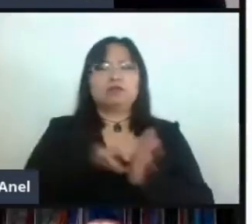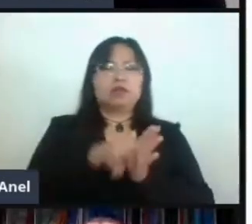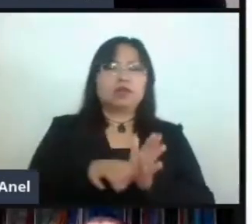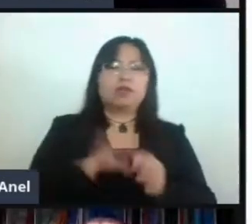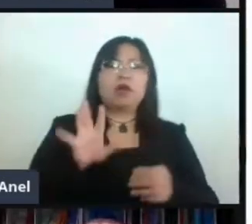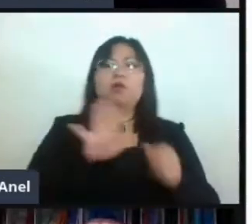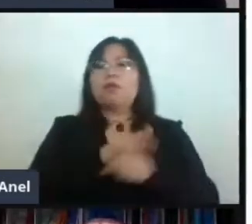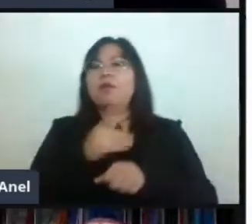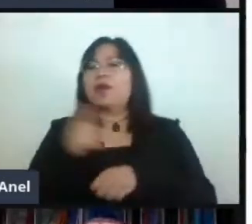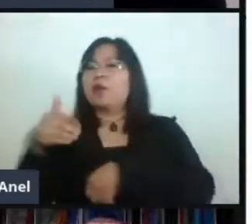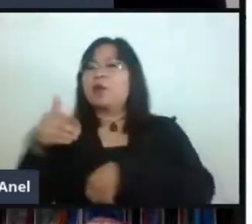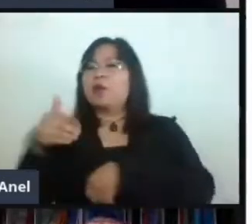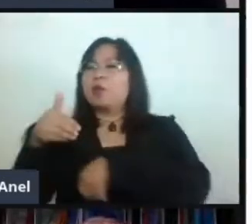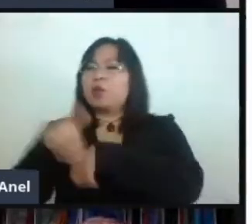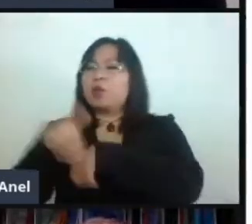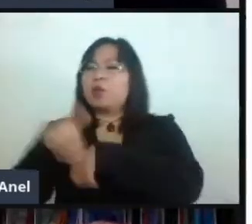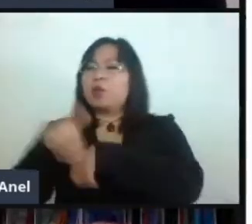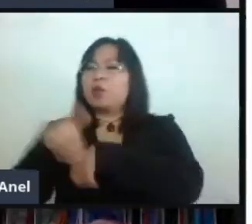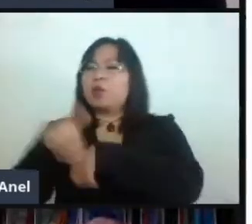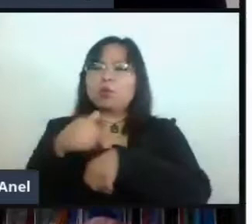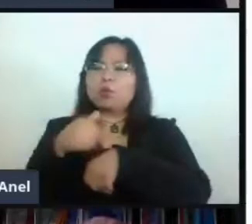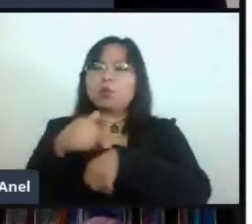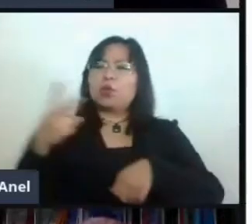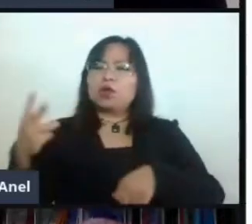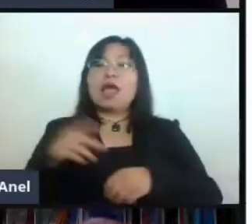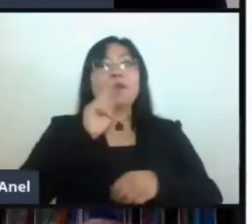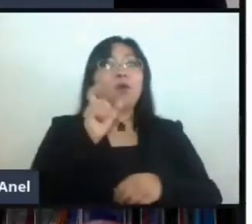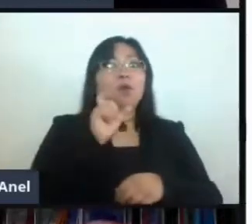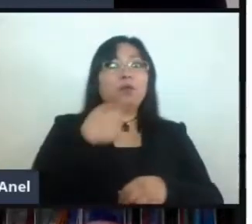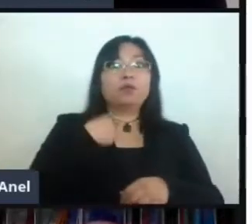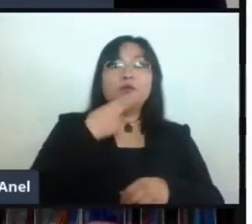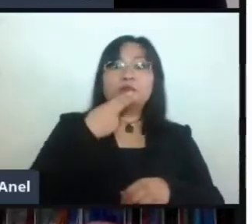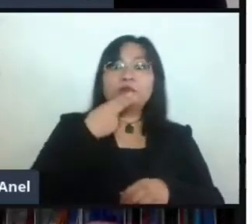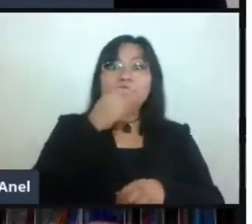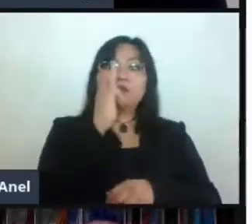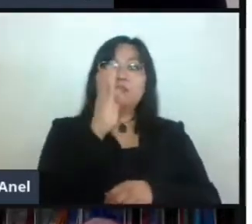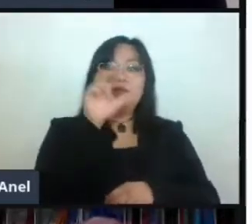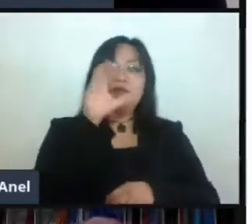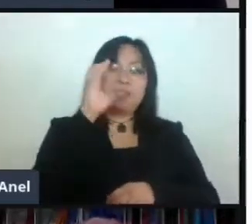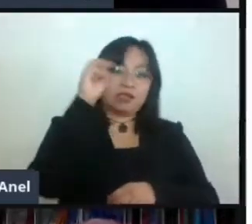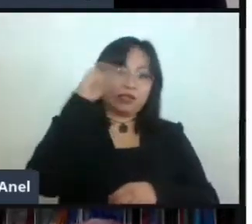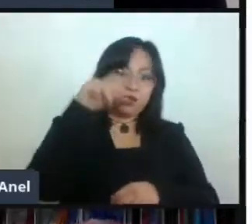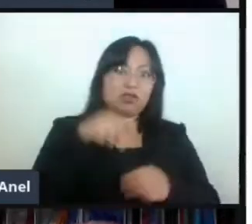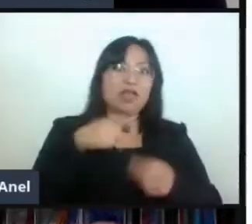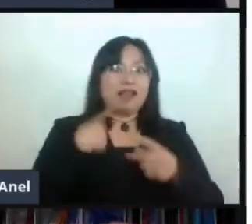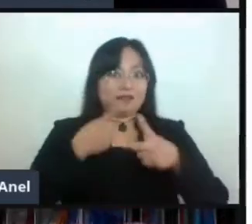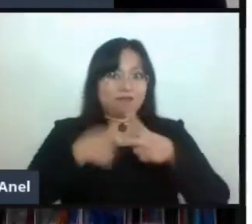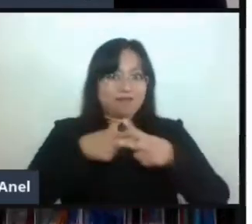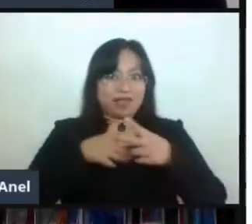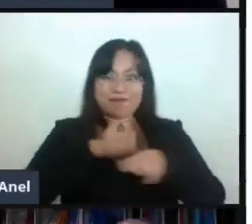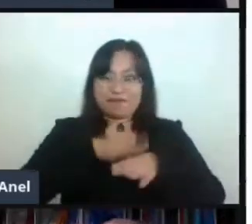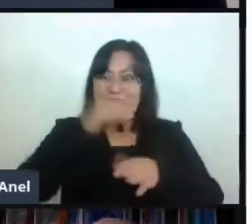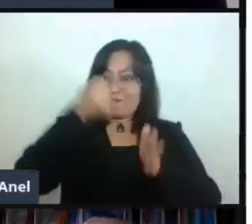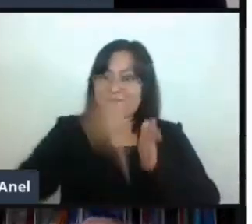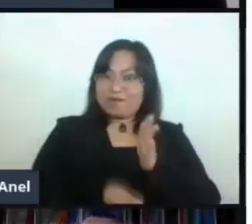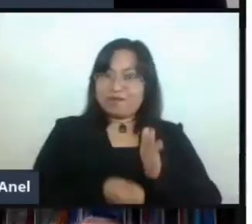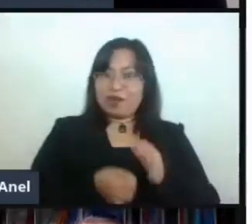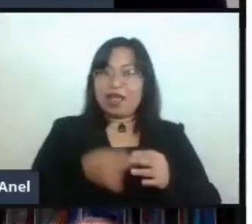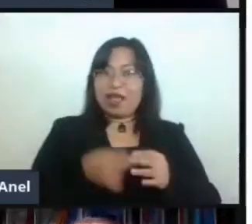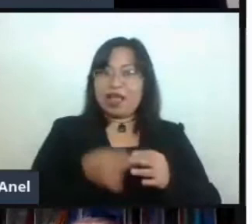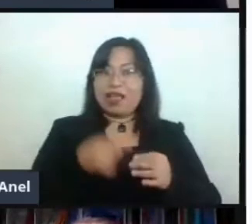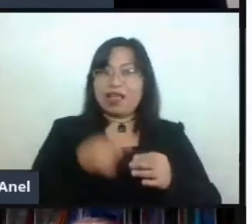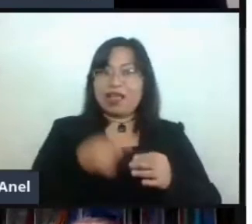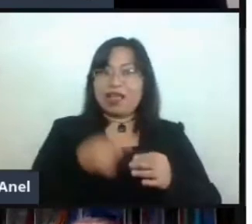nos dice mucho de la comprensión del alumno. Por eso es muy, muy importante hacer este tipo de preguntas. Y las que